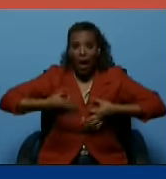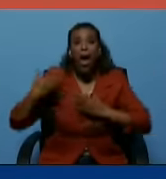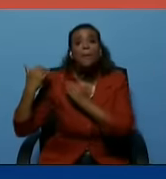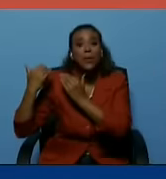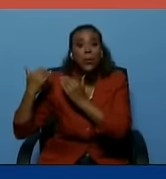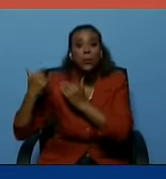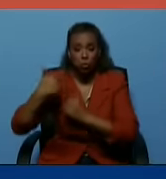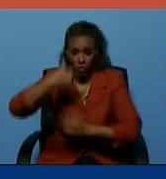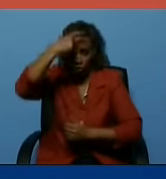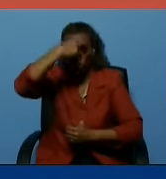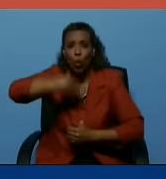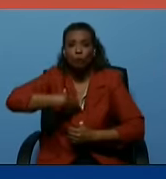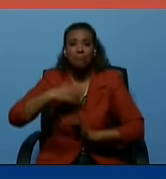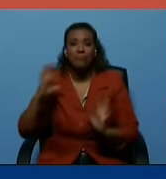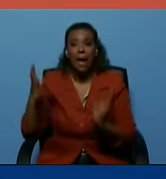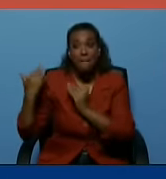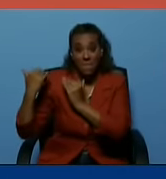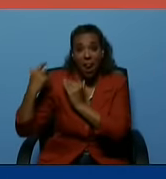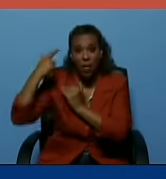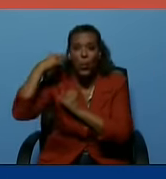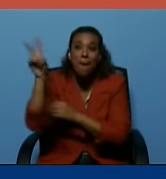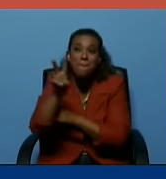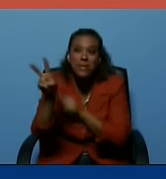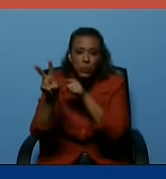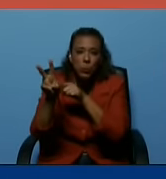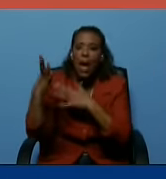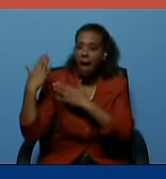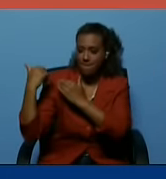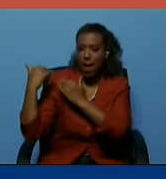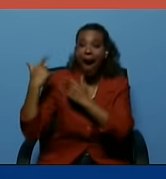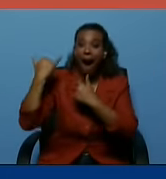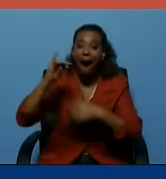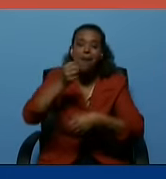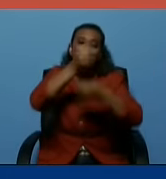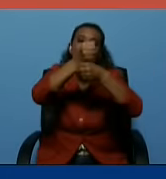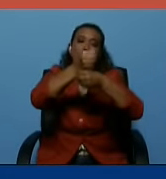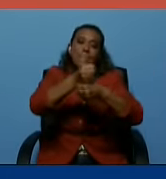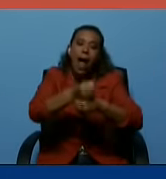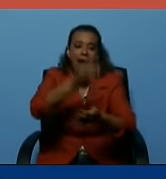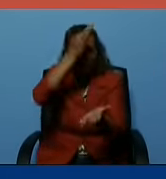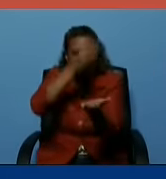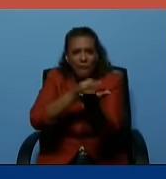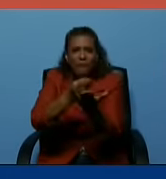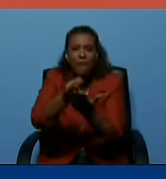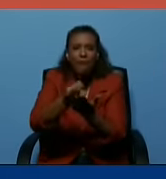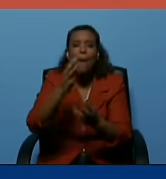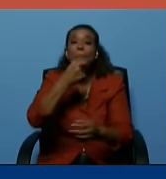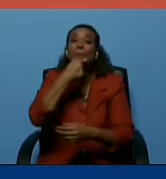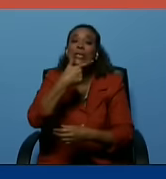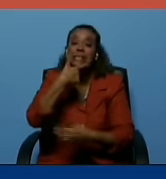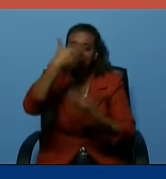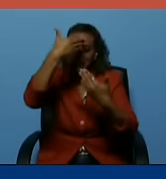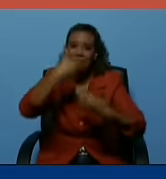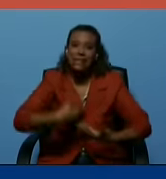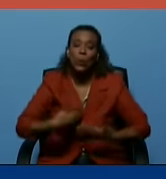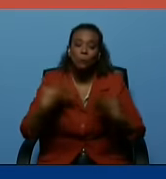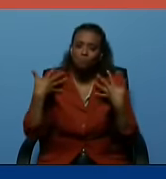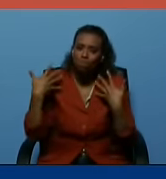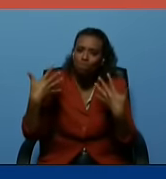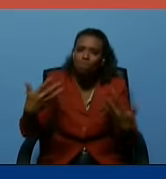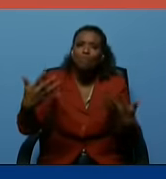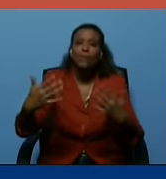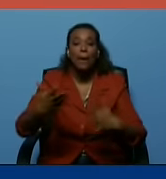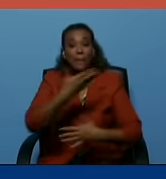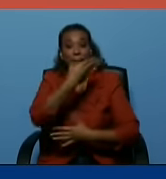mi futuro, tengo esperanza en Venezuela, es porque tienes esperanza para lo bello, para lo bueno, para